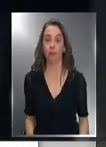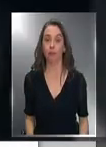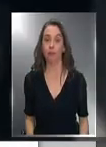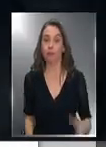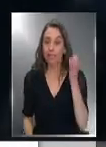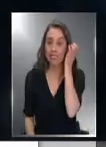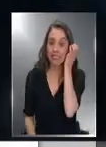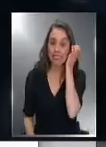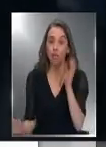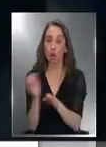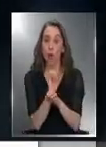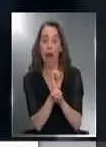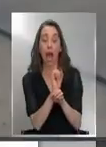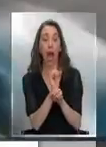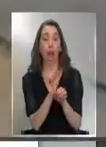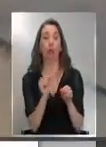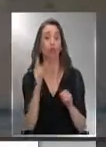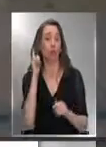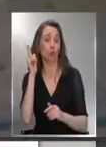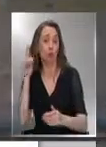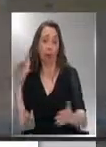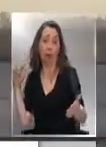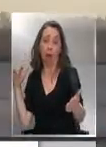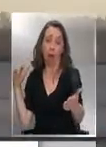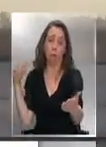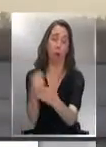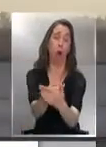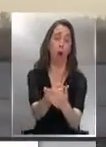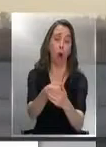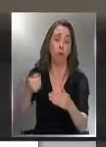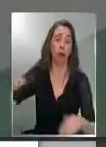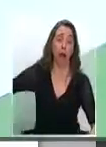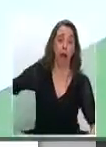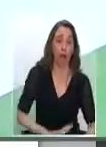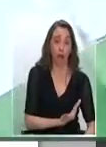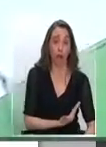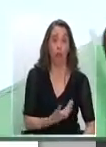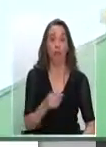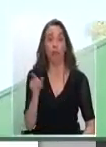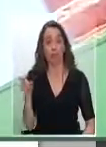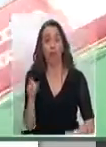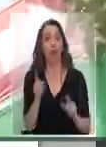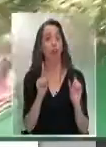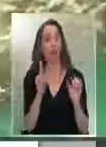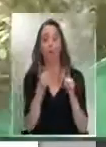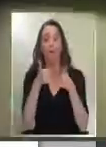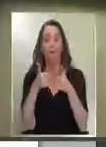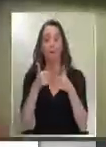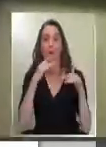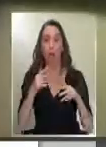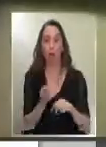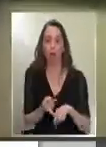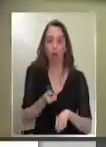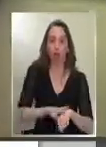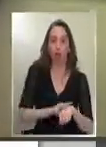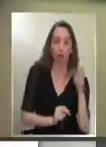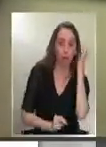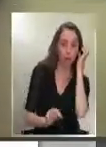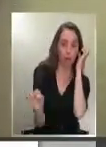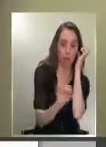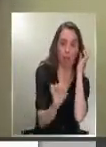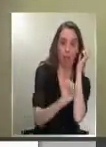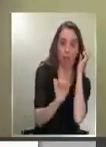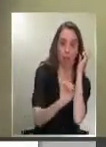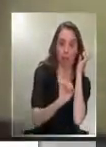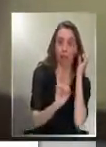Celular y auto no siempre son una mezcla tan mala. Jorge es de los que sabe darle un buen uso. Ingresa la dirección y luego